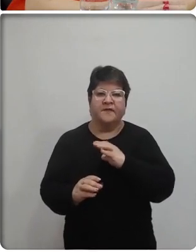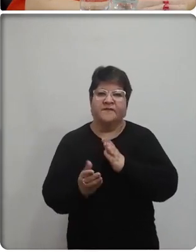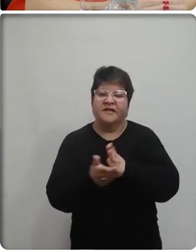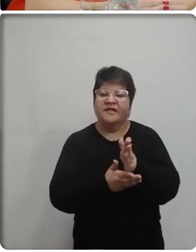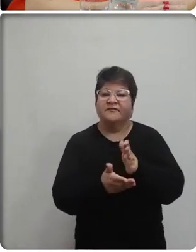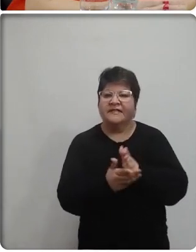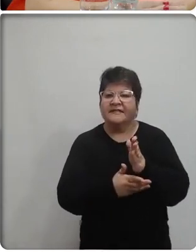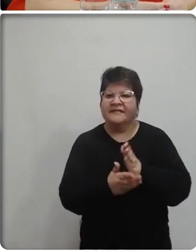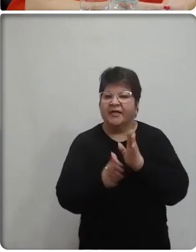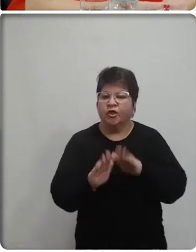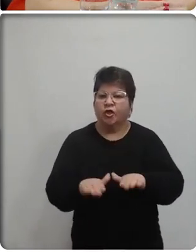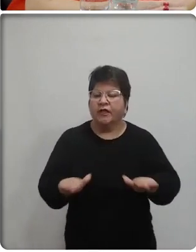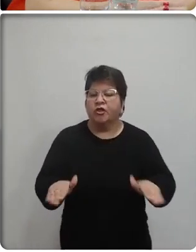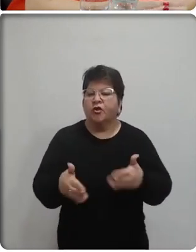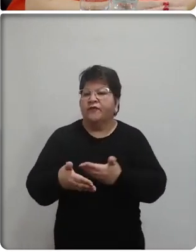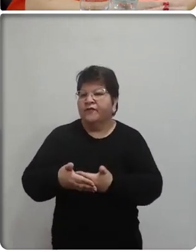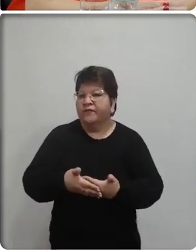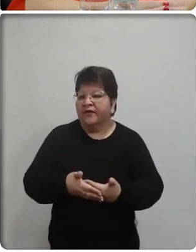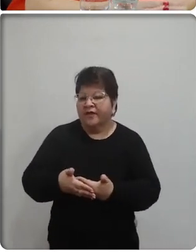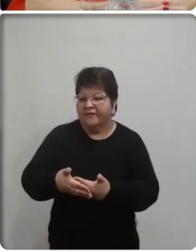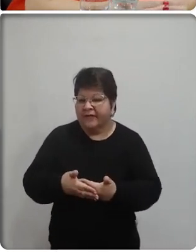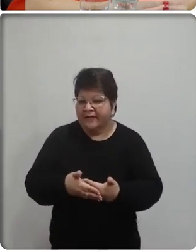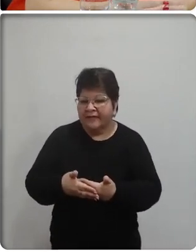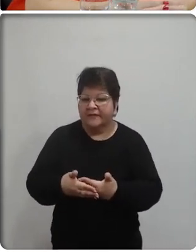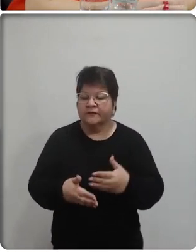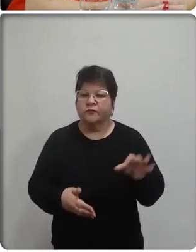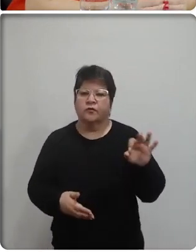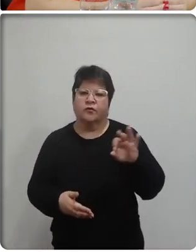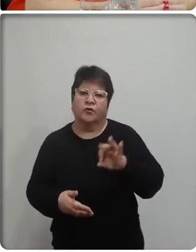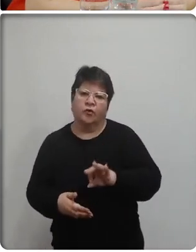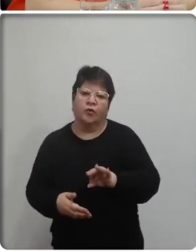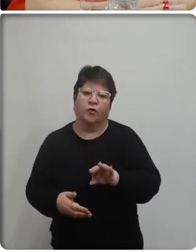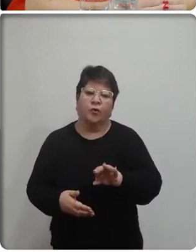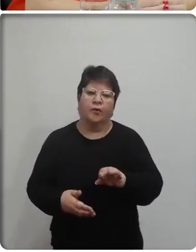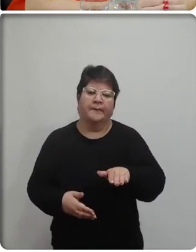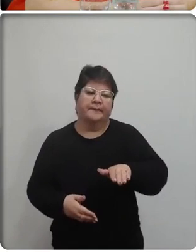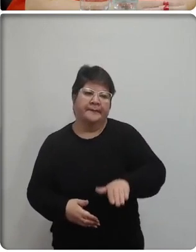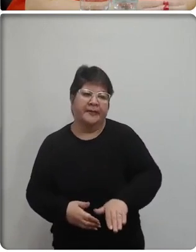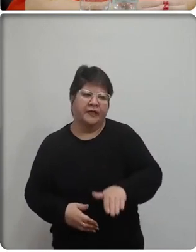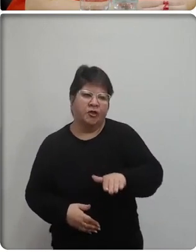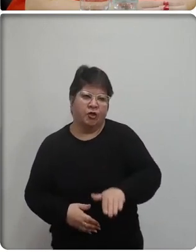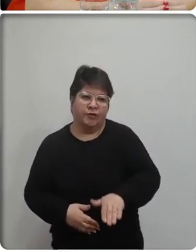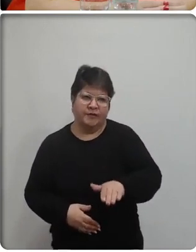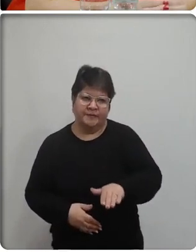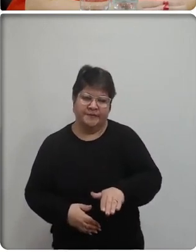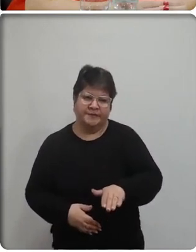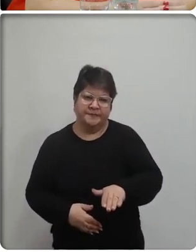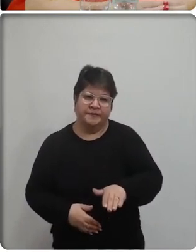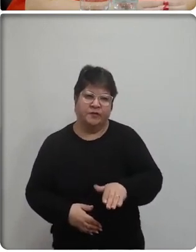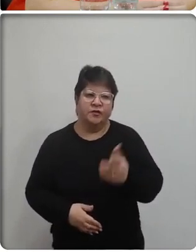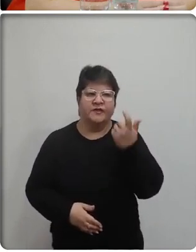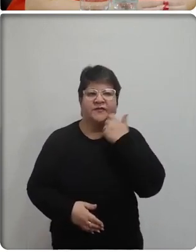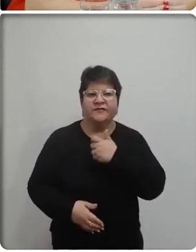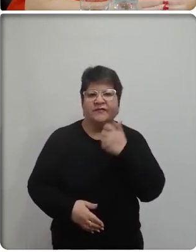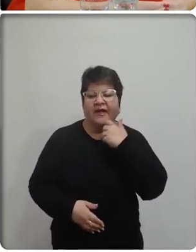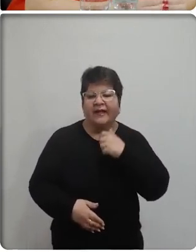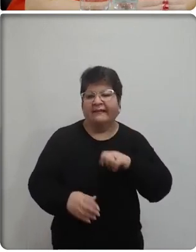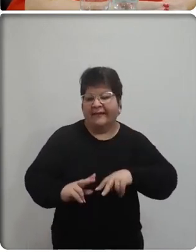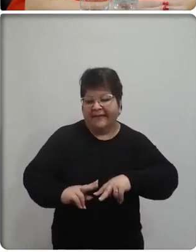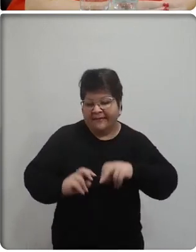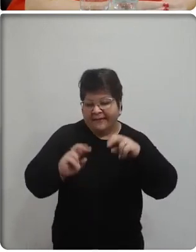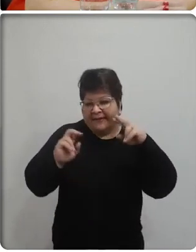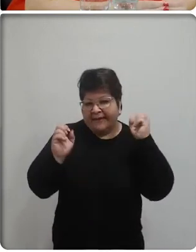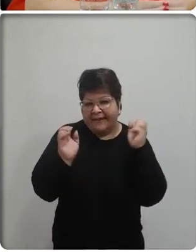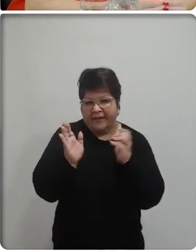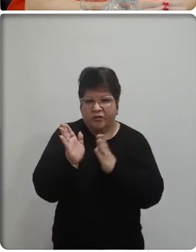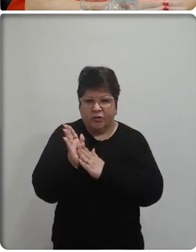son o bebés o menores de 6 meses, que donde uno todavía puede no tener un diagnóstico asintomático. ¿Cómo